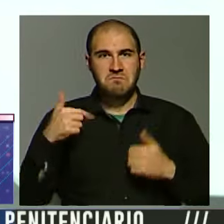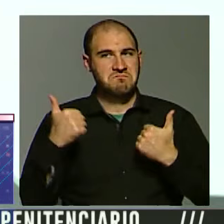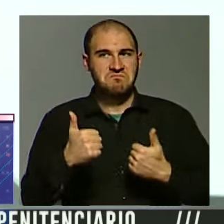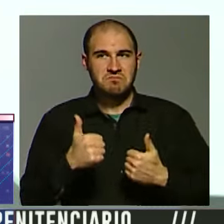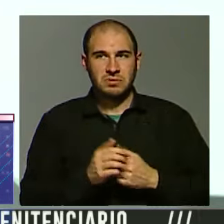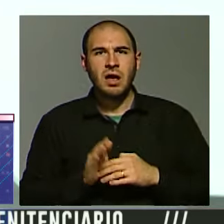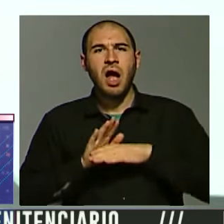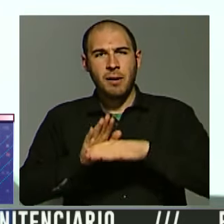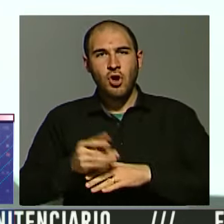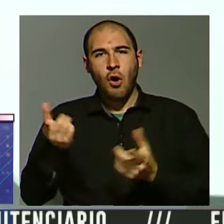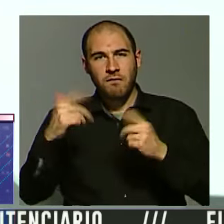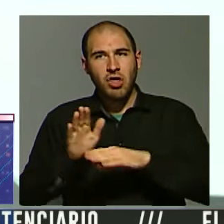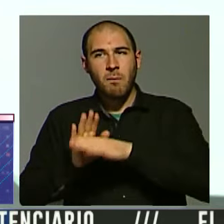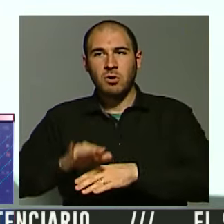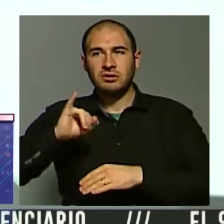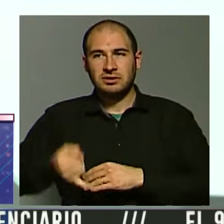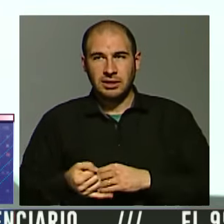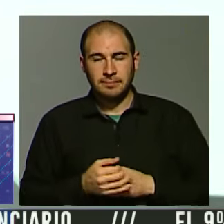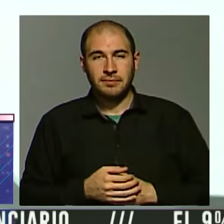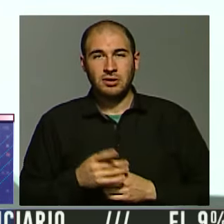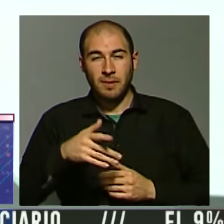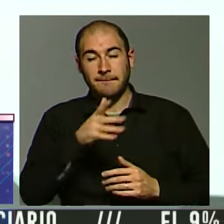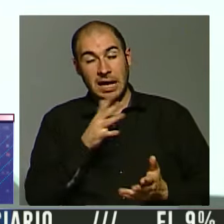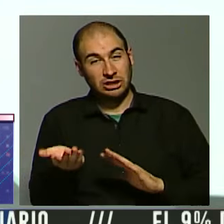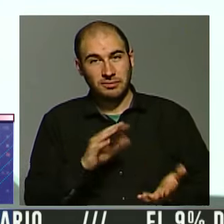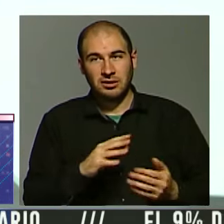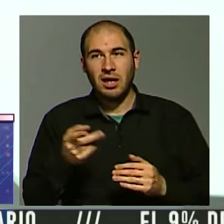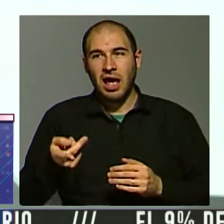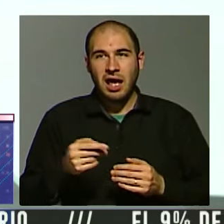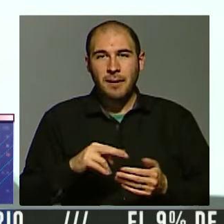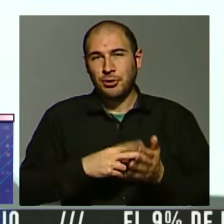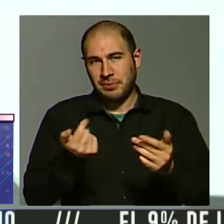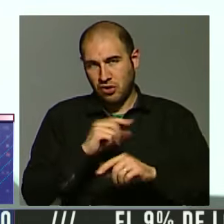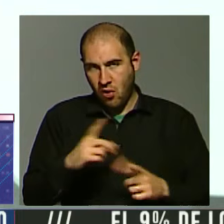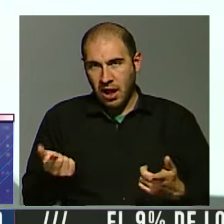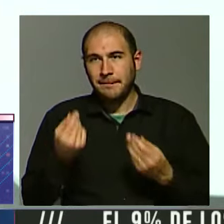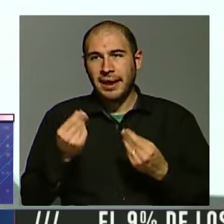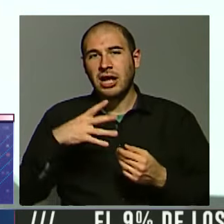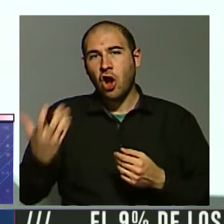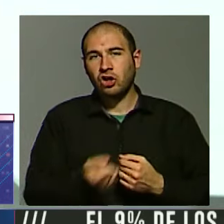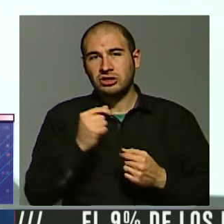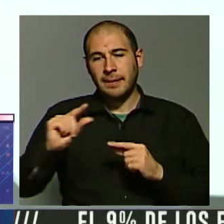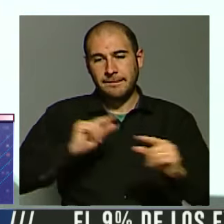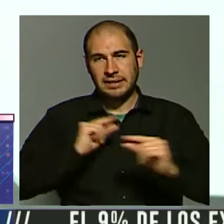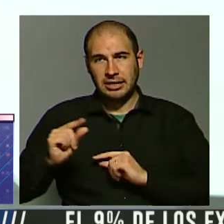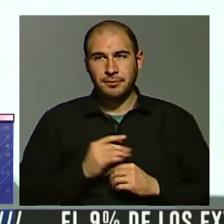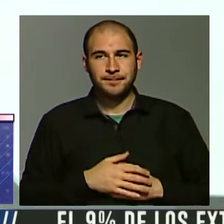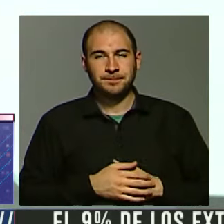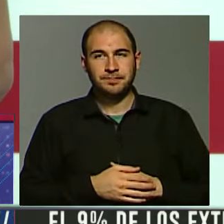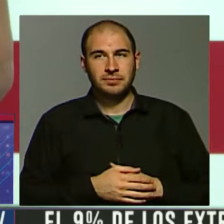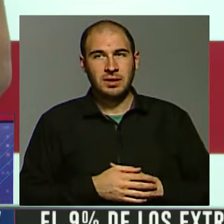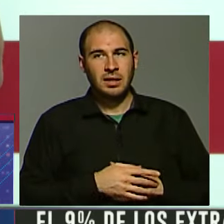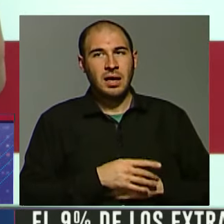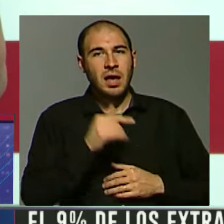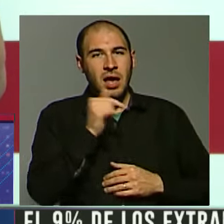y era apoyado por el Fondo Monetario. Así que en principio uno estimaría que no habría demasiados problemas para acceder a estas líneas de financiamiento.